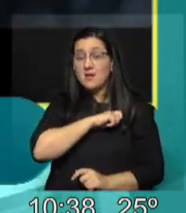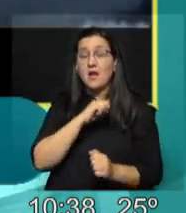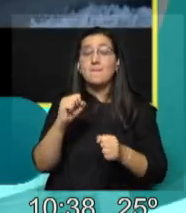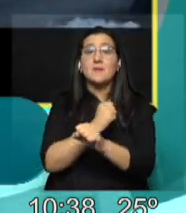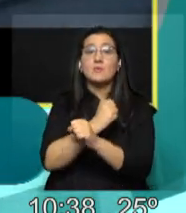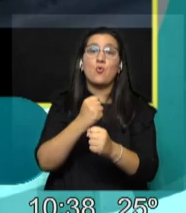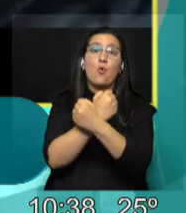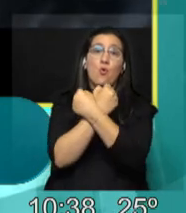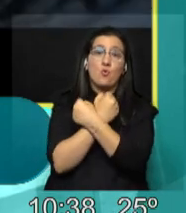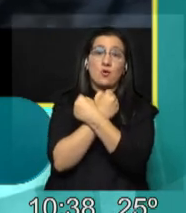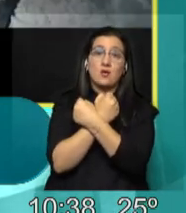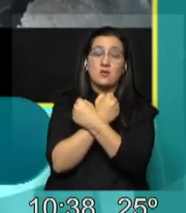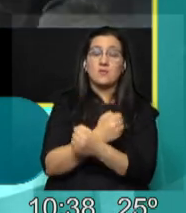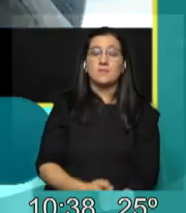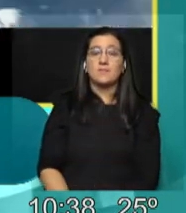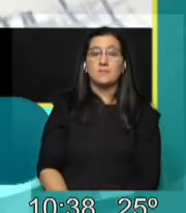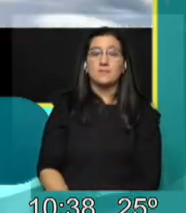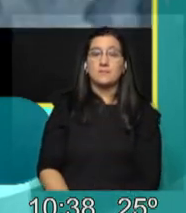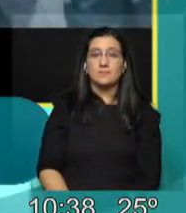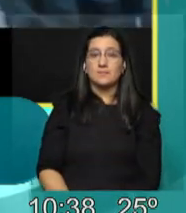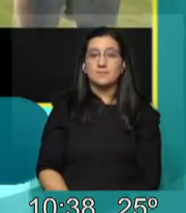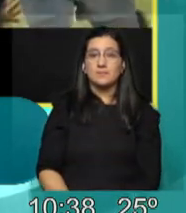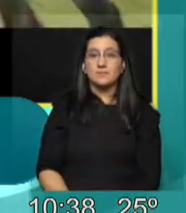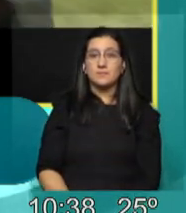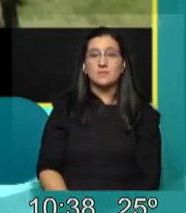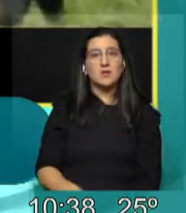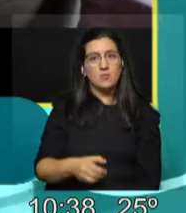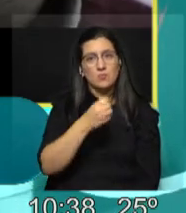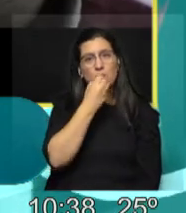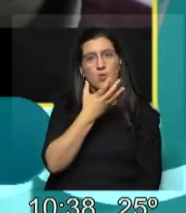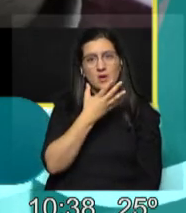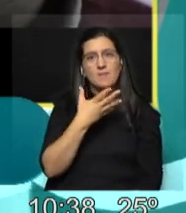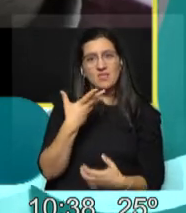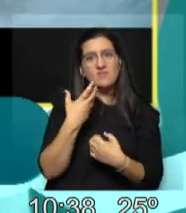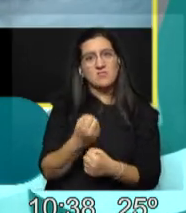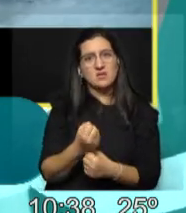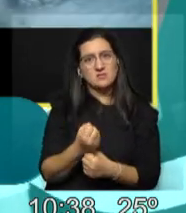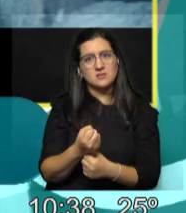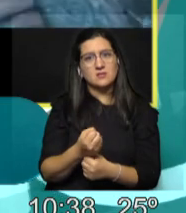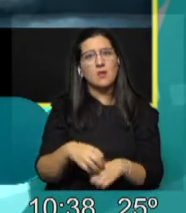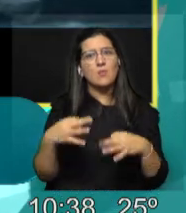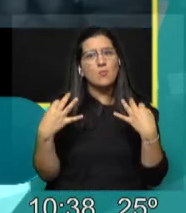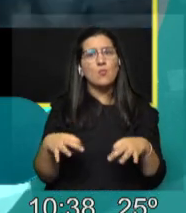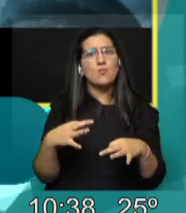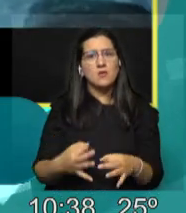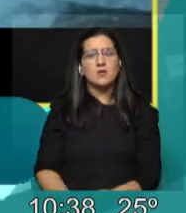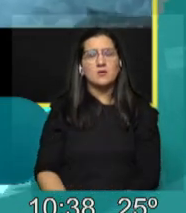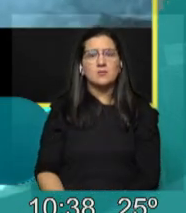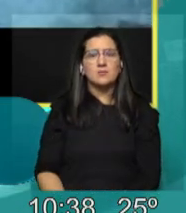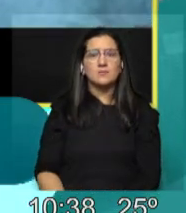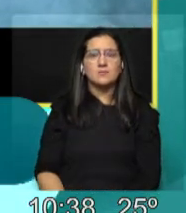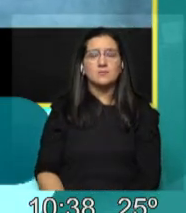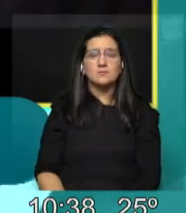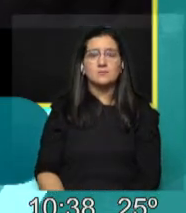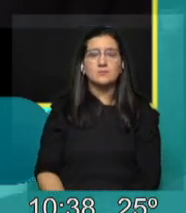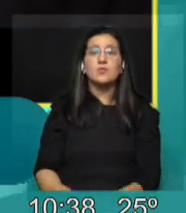Oscar como película de habla no inglesa. Es lo suficientemente buena como para defenderse. Está muy bien. Y es una anécdota